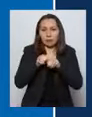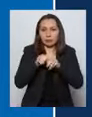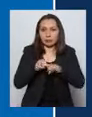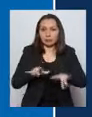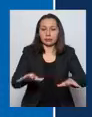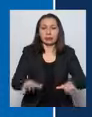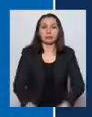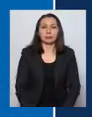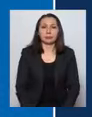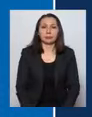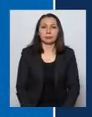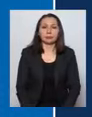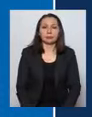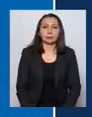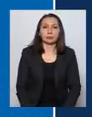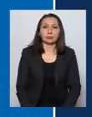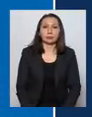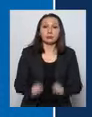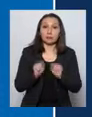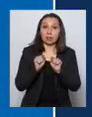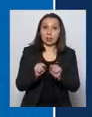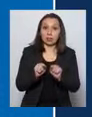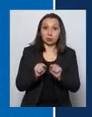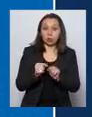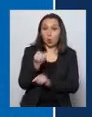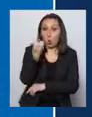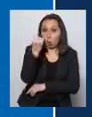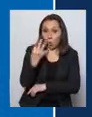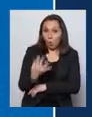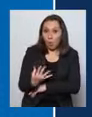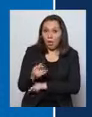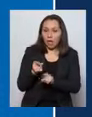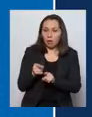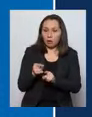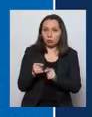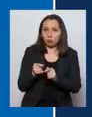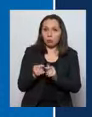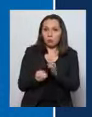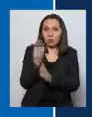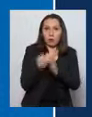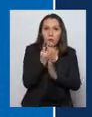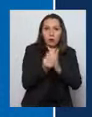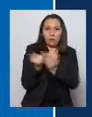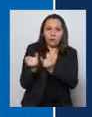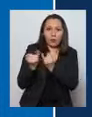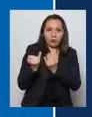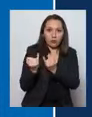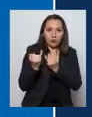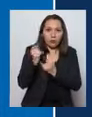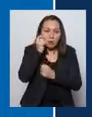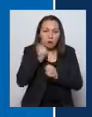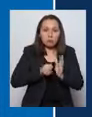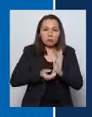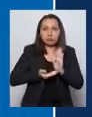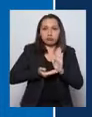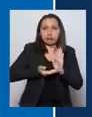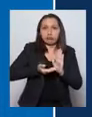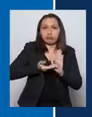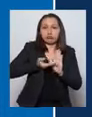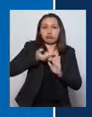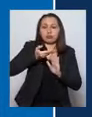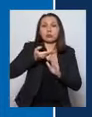pandemia y estos casos nuevos reportados tienen